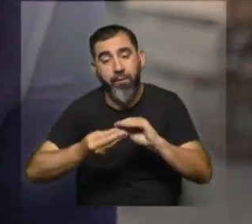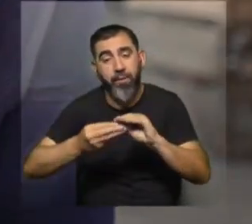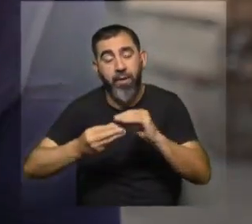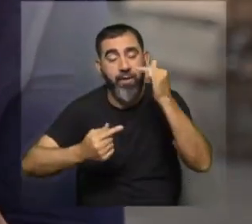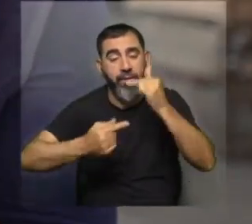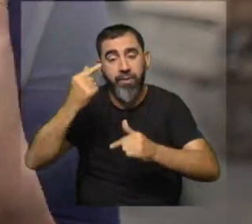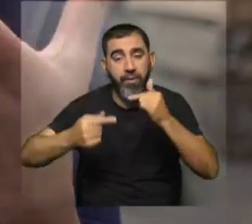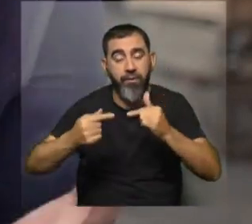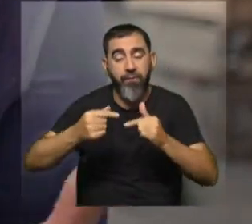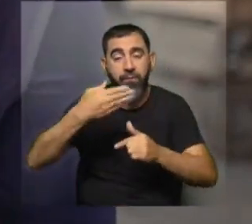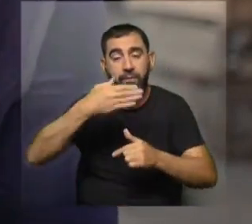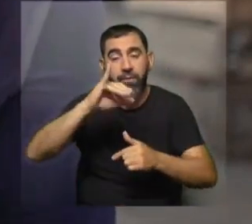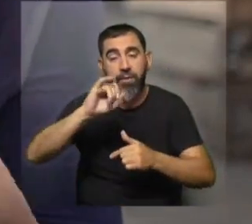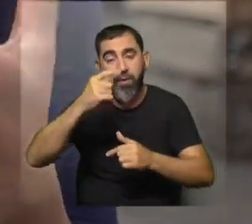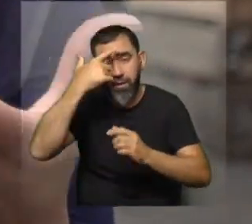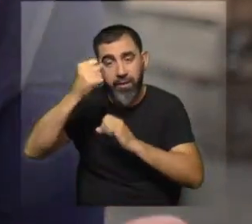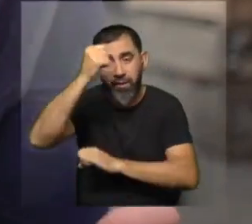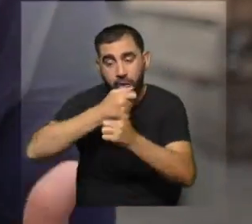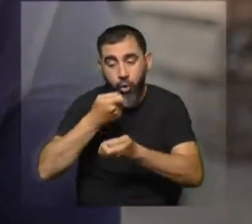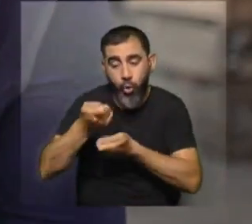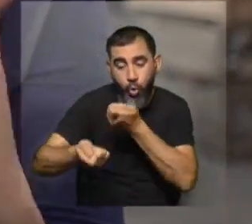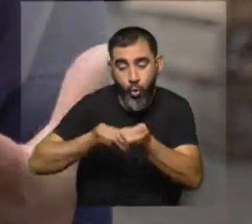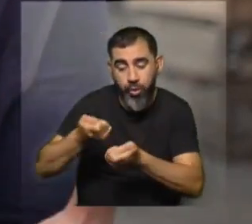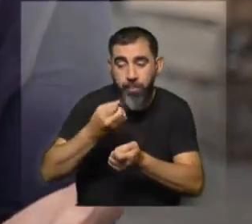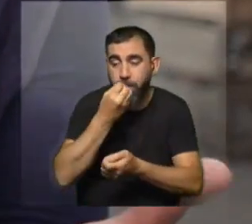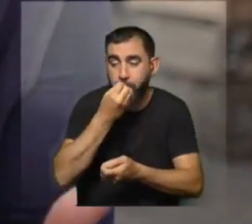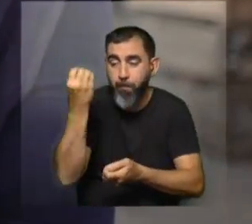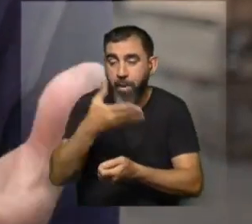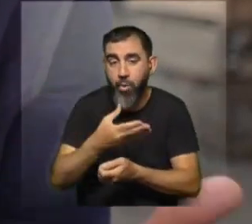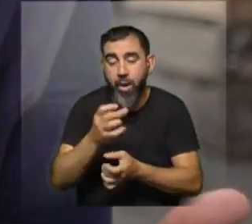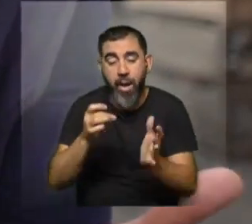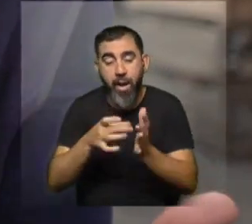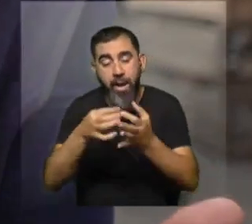campos en que la biotecnología puede ser aplicada para mejorar al final